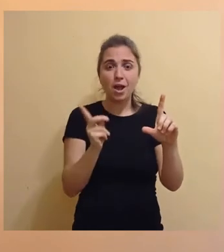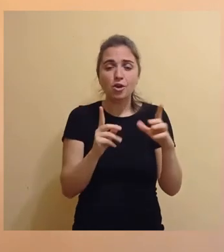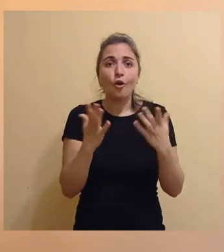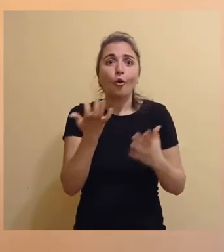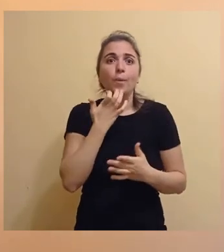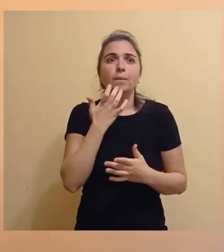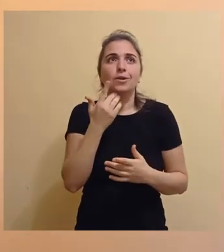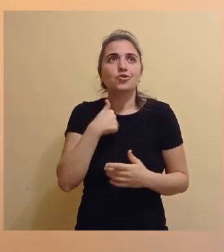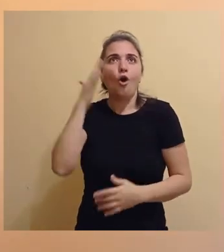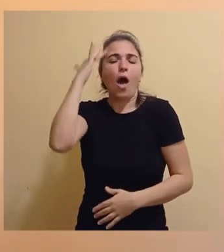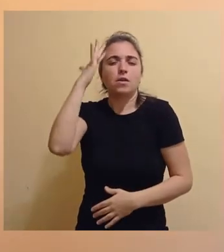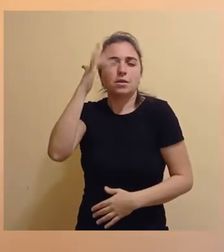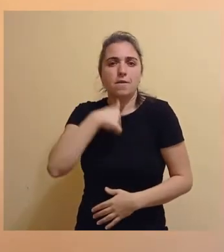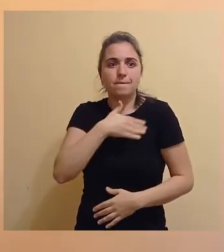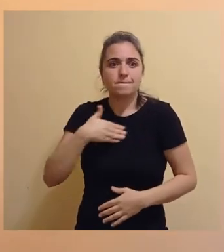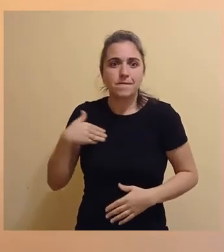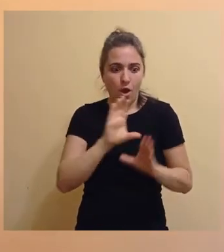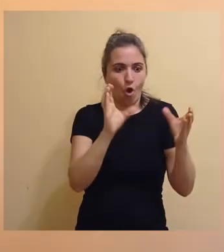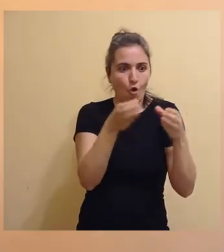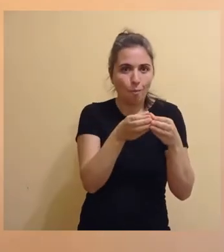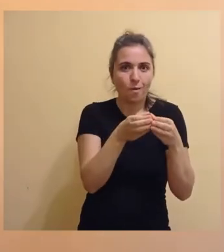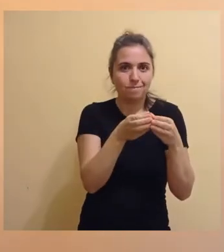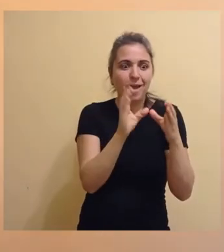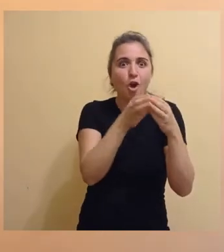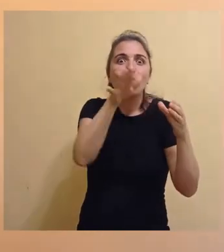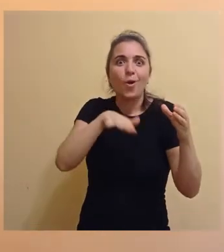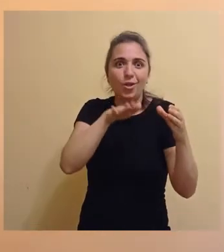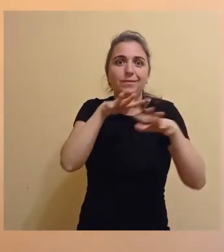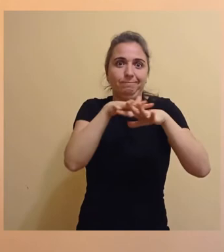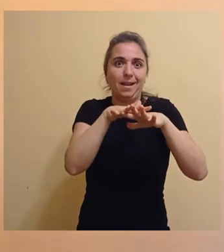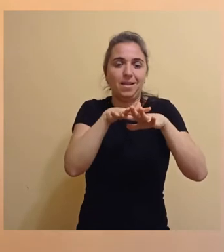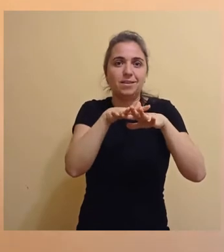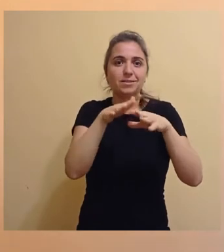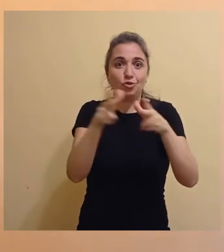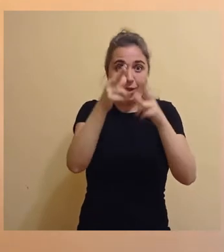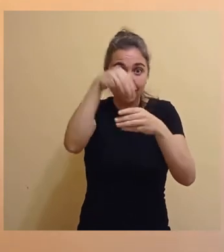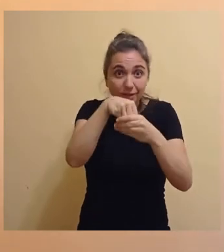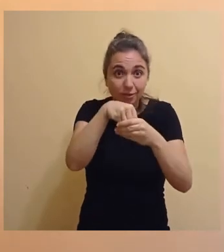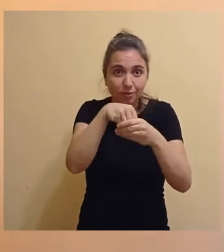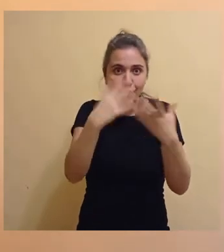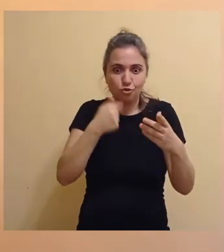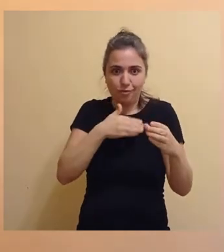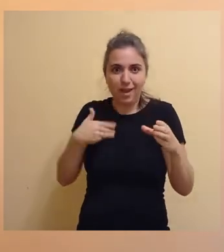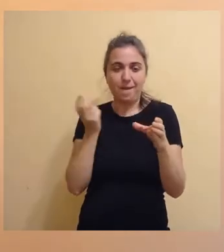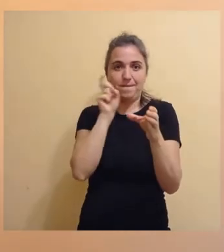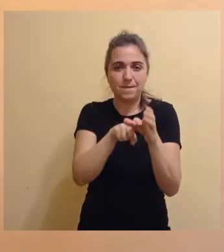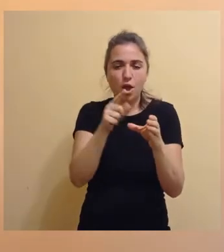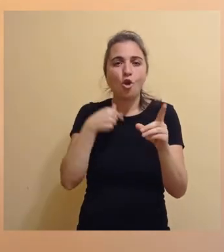ella, porque si tú eres adolescente, quieres estar donde está el grupo, y donde está el grupo son las redes